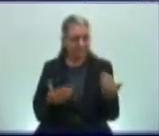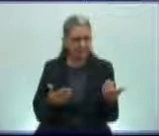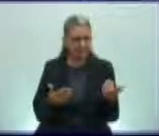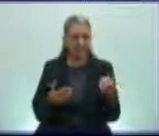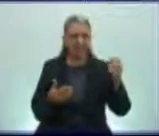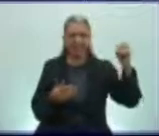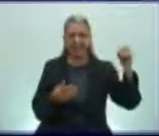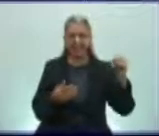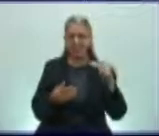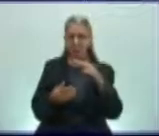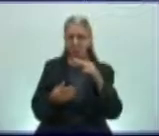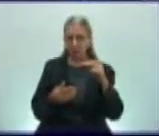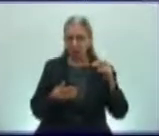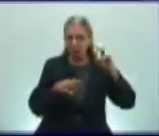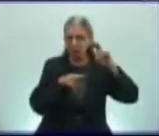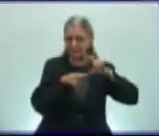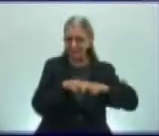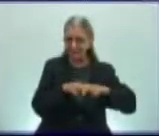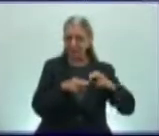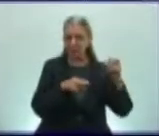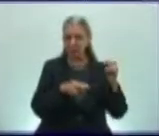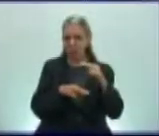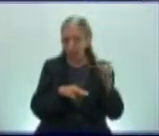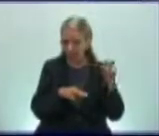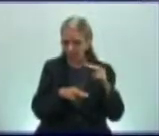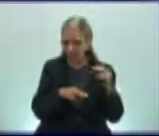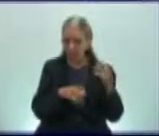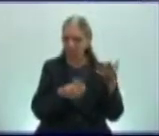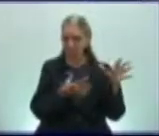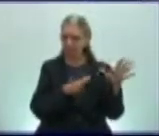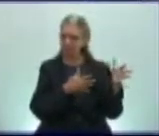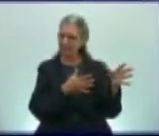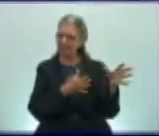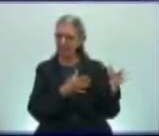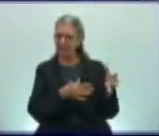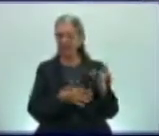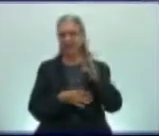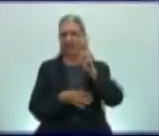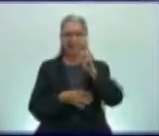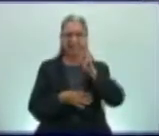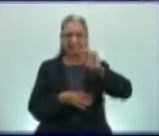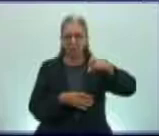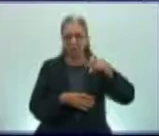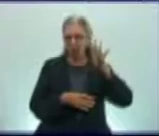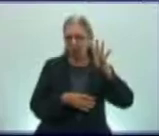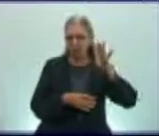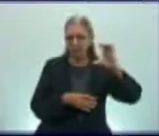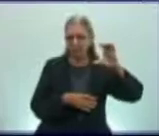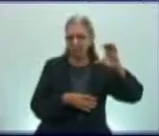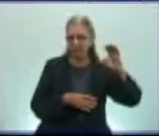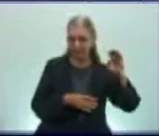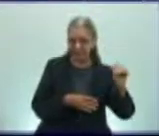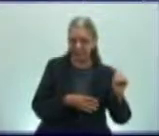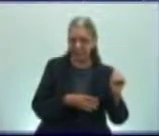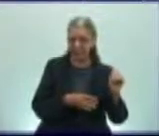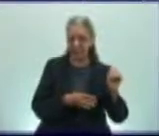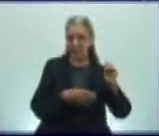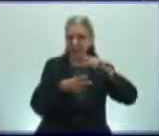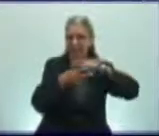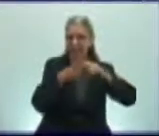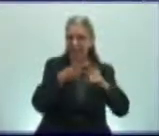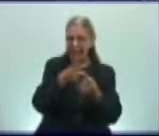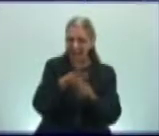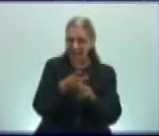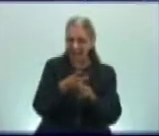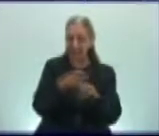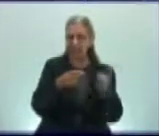literal de que el recorrido del asiento del columpio es aproximadamente 3,4 centímetros cuando el ángulo